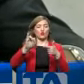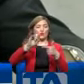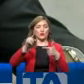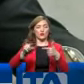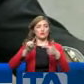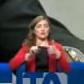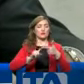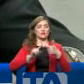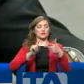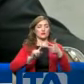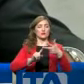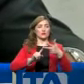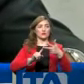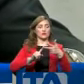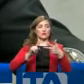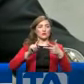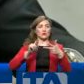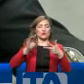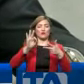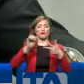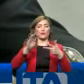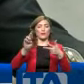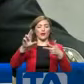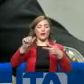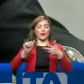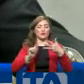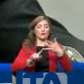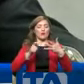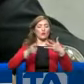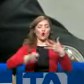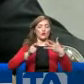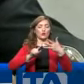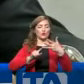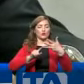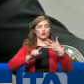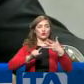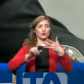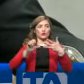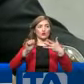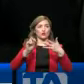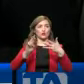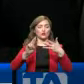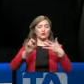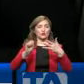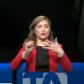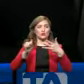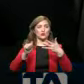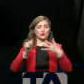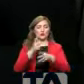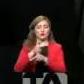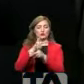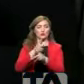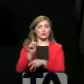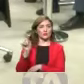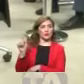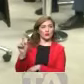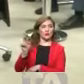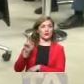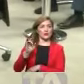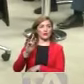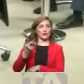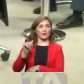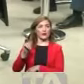Calvachi, abogado Jorge Gonzalo Favara Spin y el abogado Jorge Sosa. La consejera María Fernanda Rivadeneira